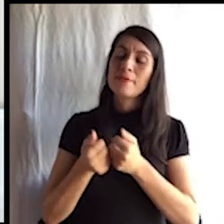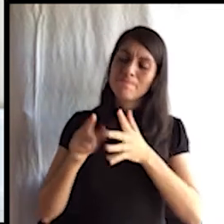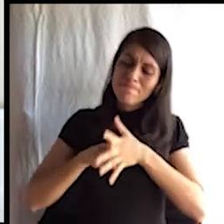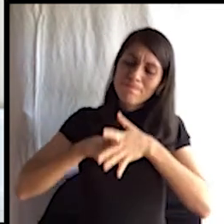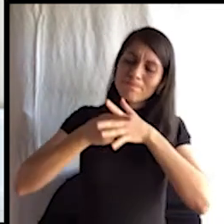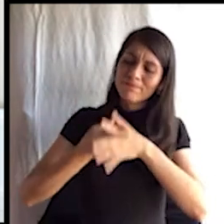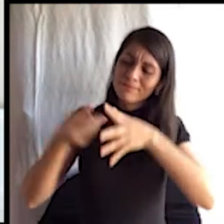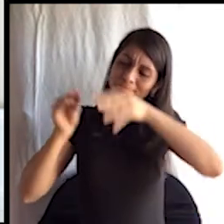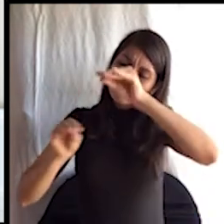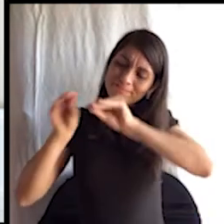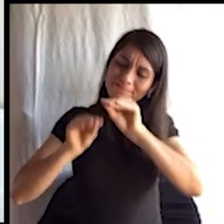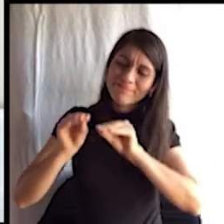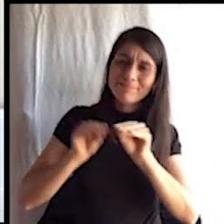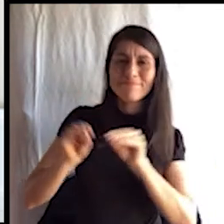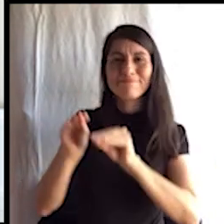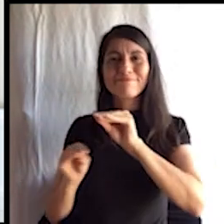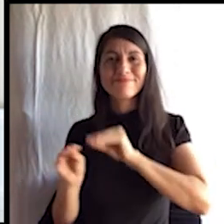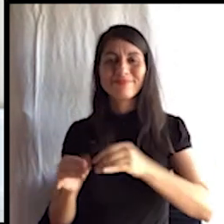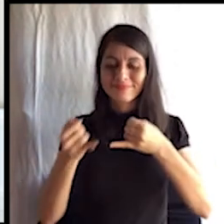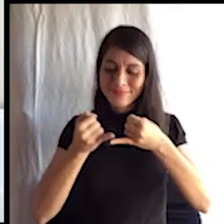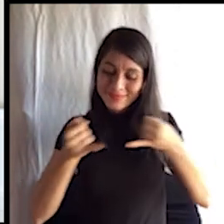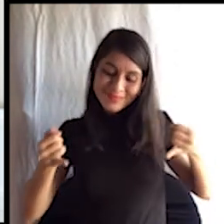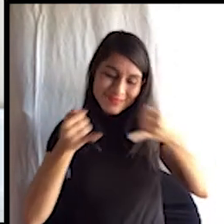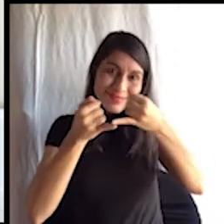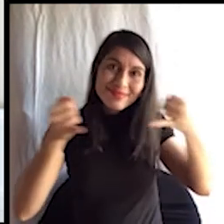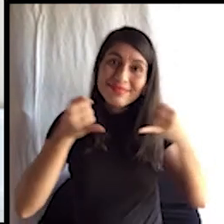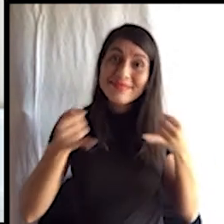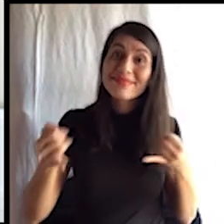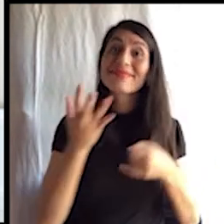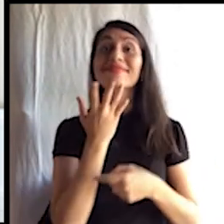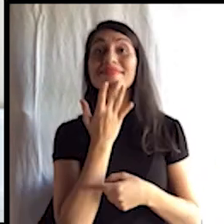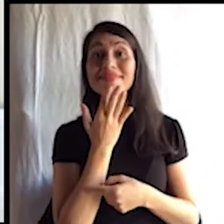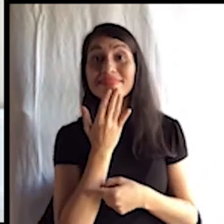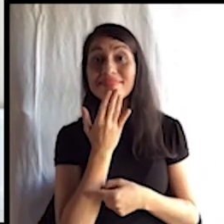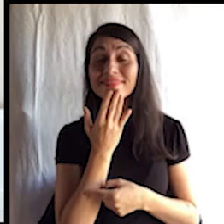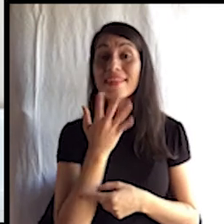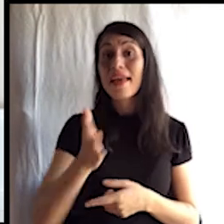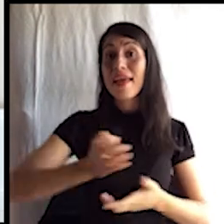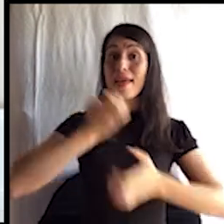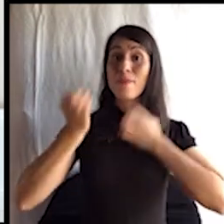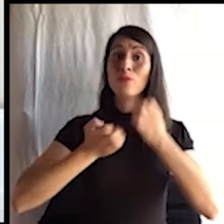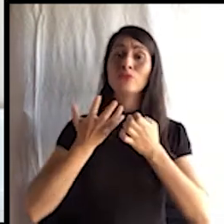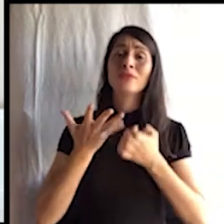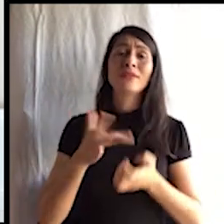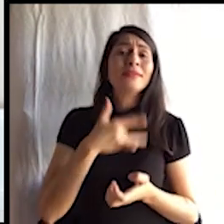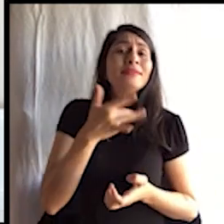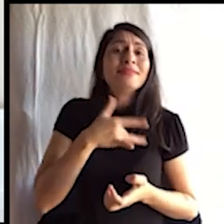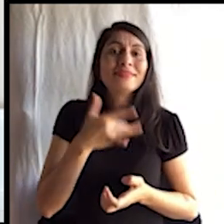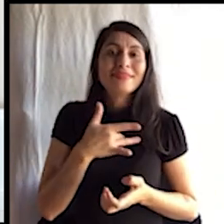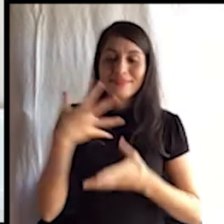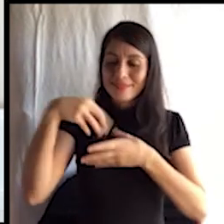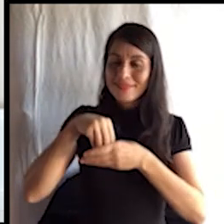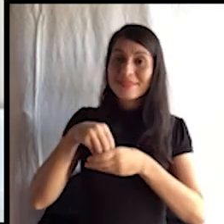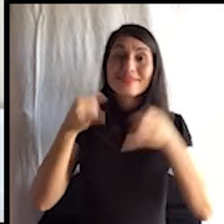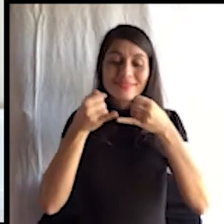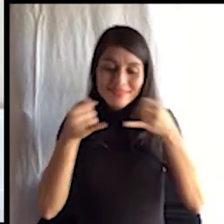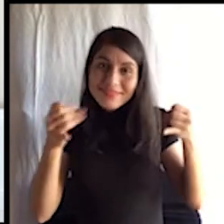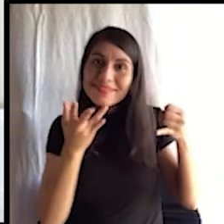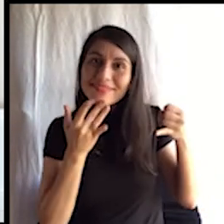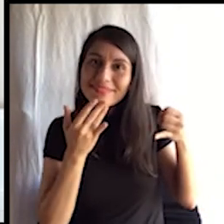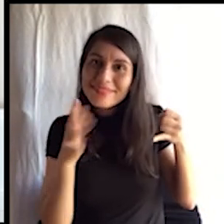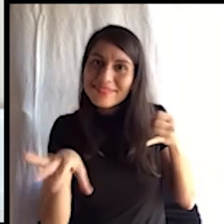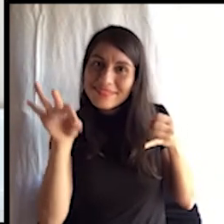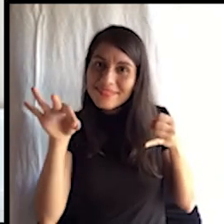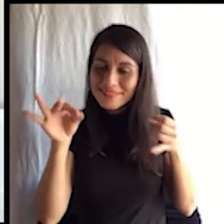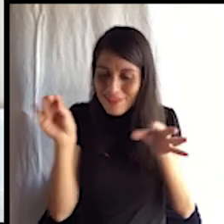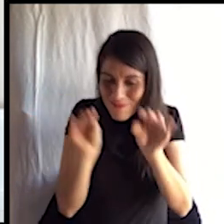fue empezarlas a decorar con hilos de colores donde los hilos demostraban pues sus emociones. Y de esta